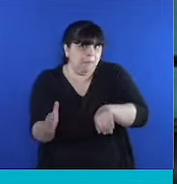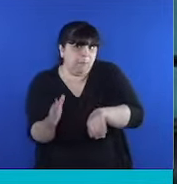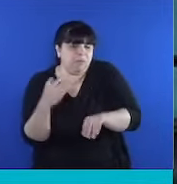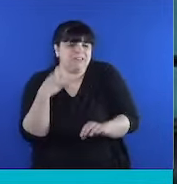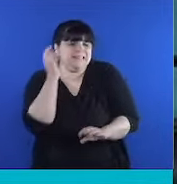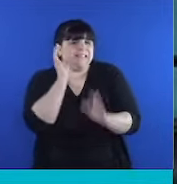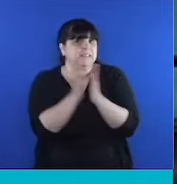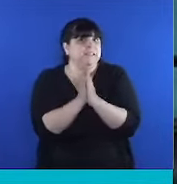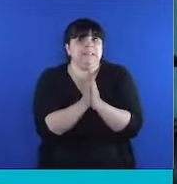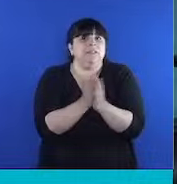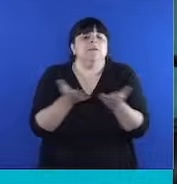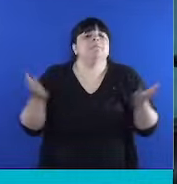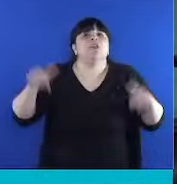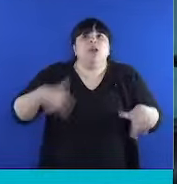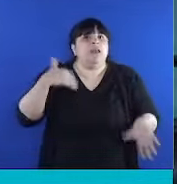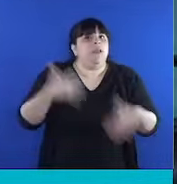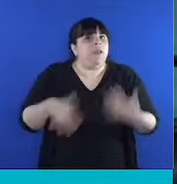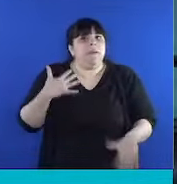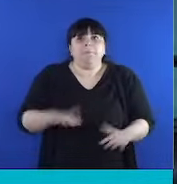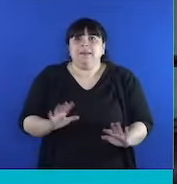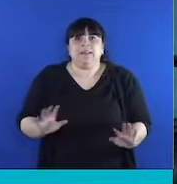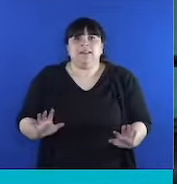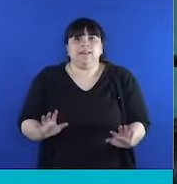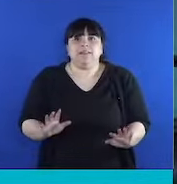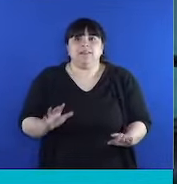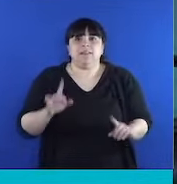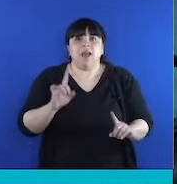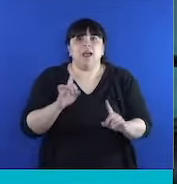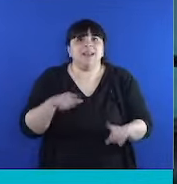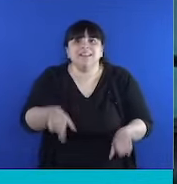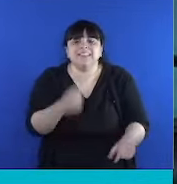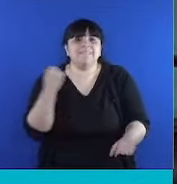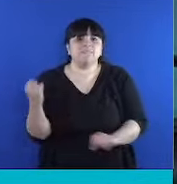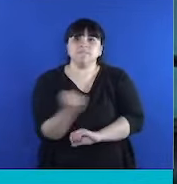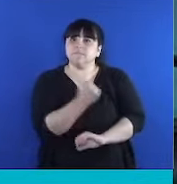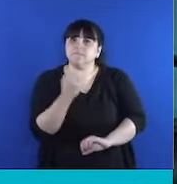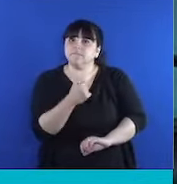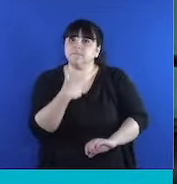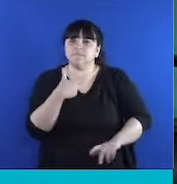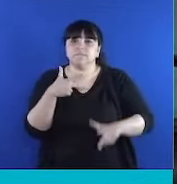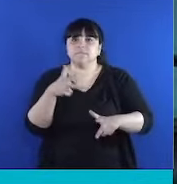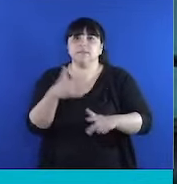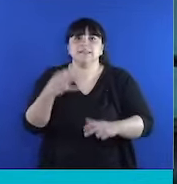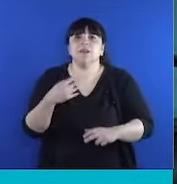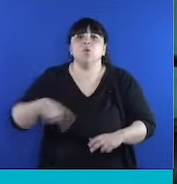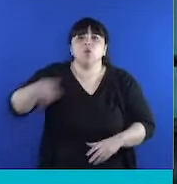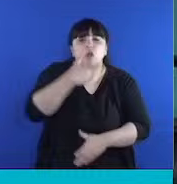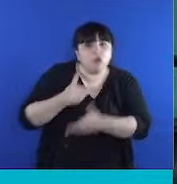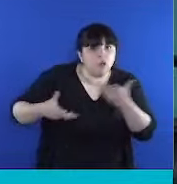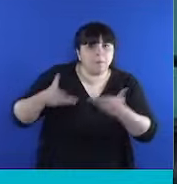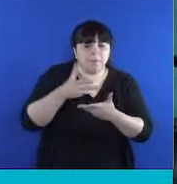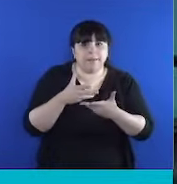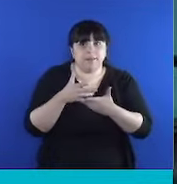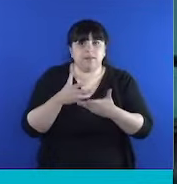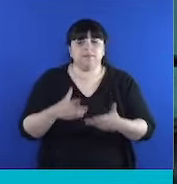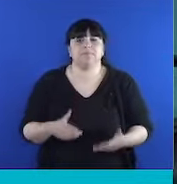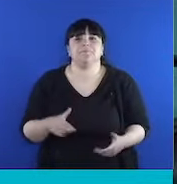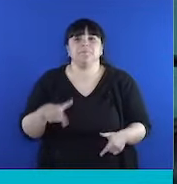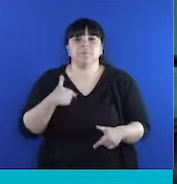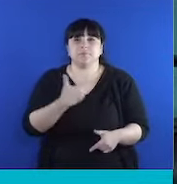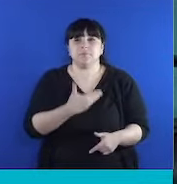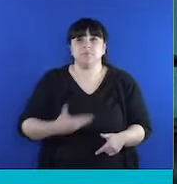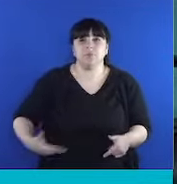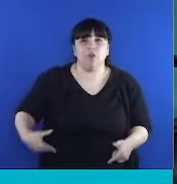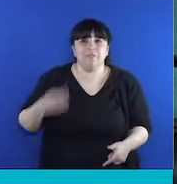esto tiene una urgencia y una vehemencia que estoy seguro que vamos a poder compartir. El gobierno